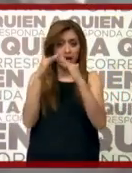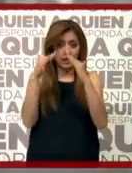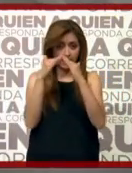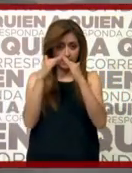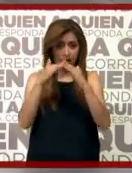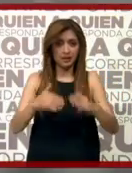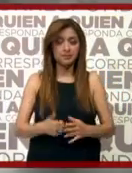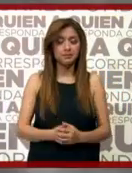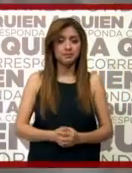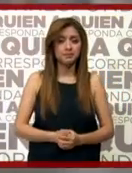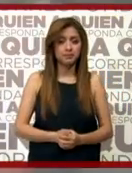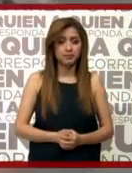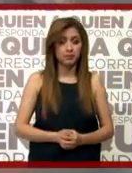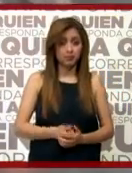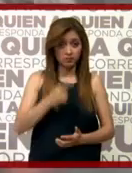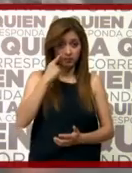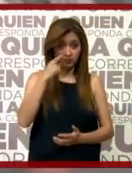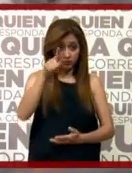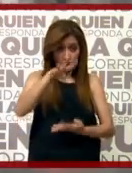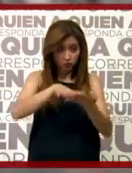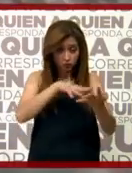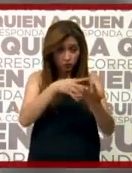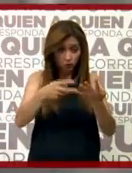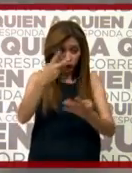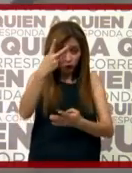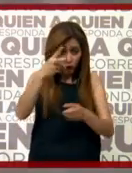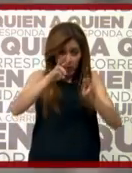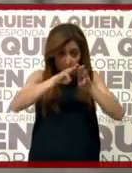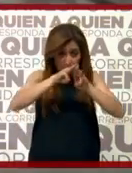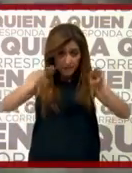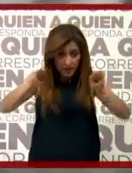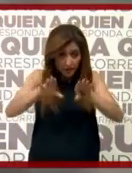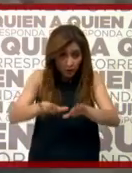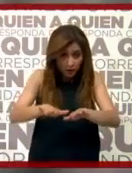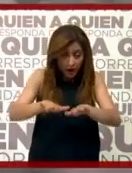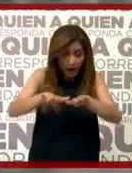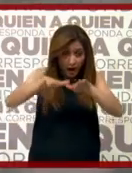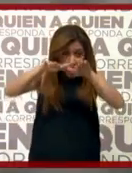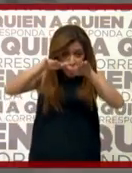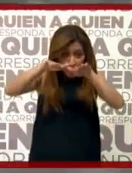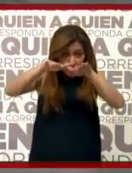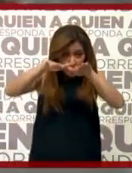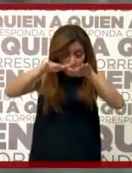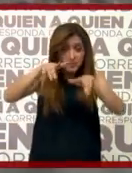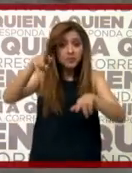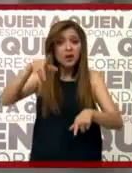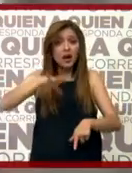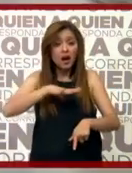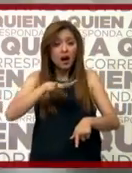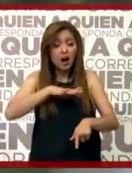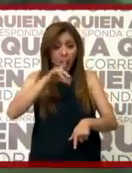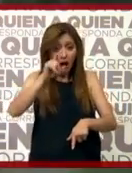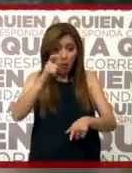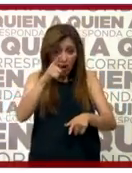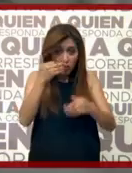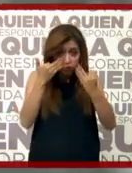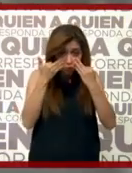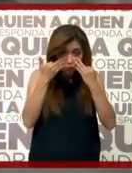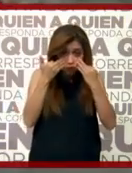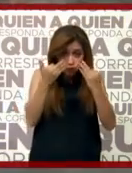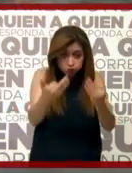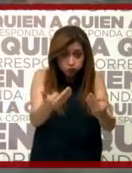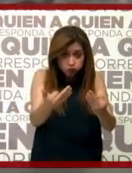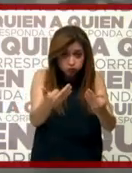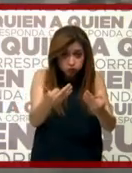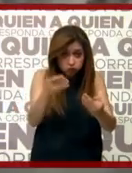muestra. La alcantarilla tiene alrededor de 2 metros de altura. Aquí está el agua, se alcanza a ver.